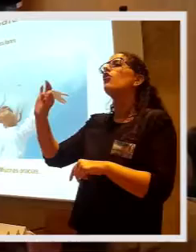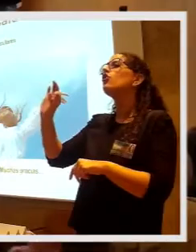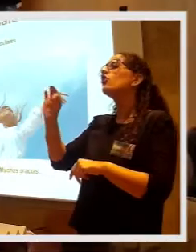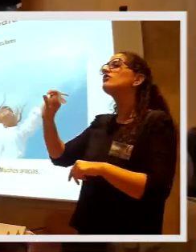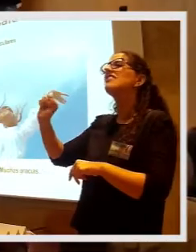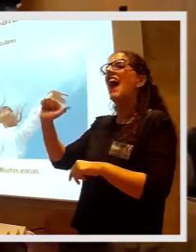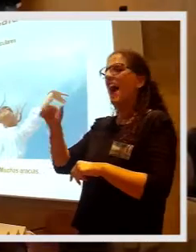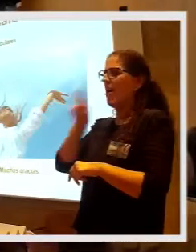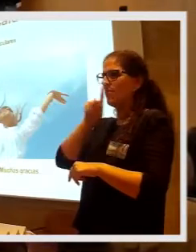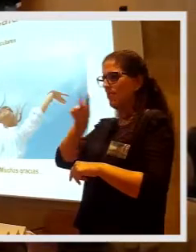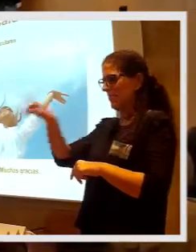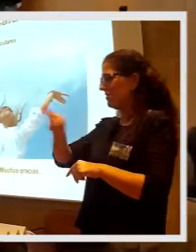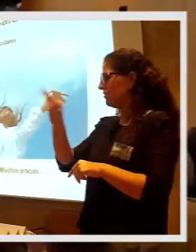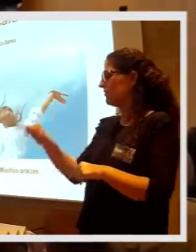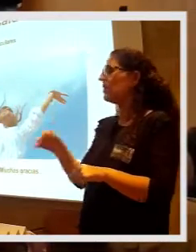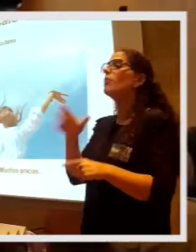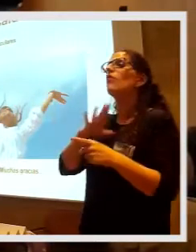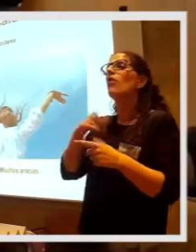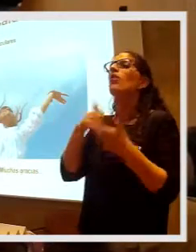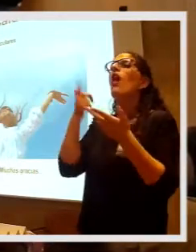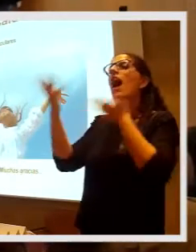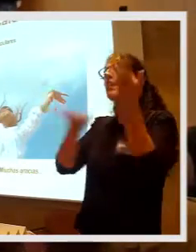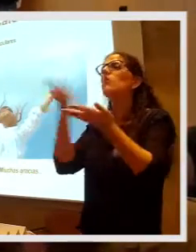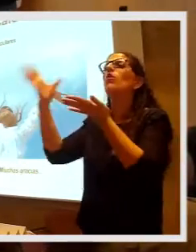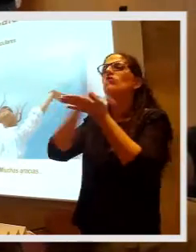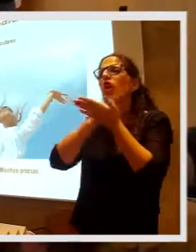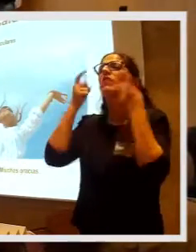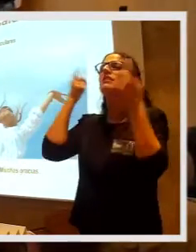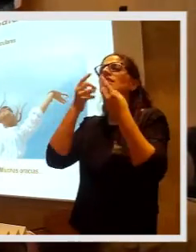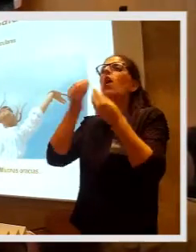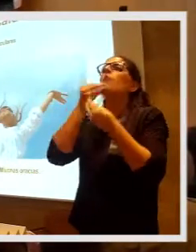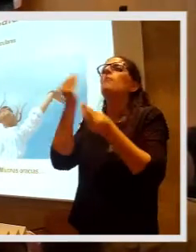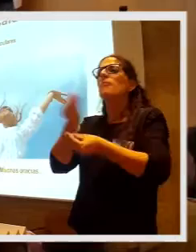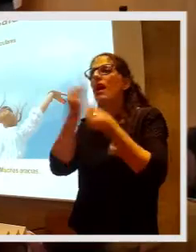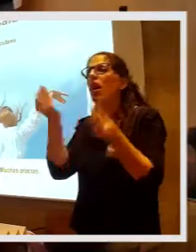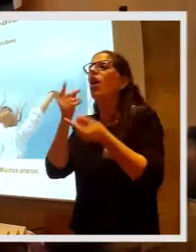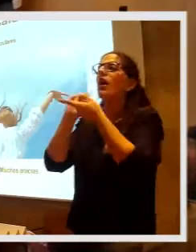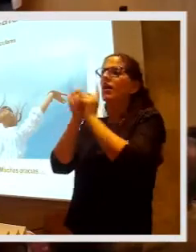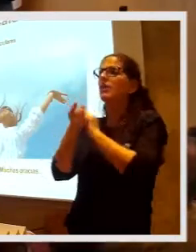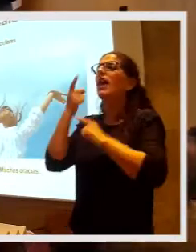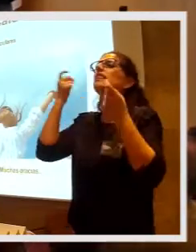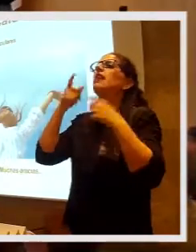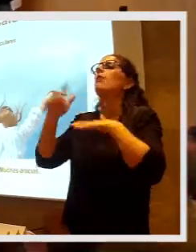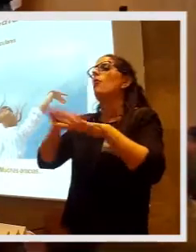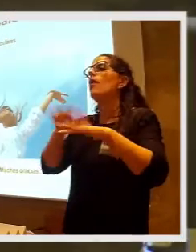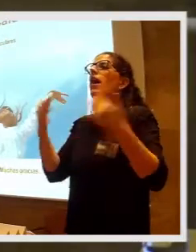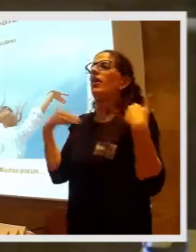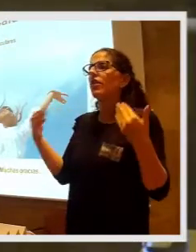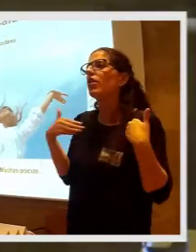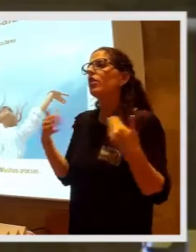animaos a intentar hacer cambios en esos estilos de vida, a intentar comer cada vez mejor, a intentar hacer ejercicio, a por